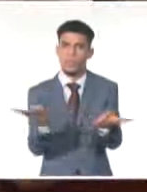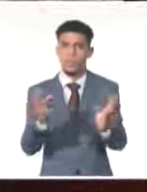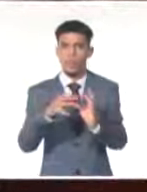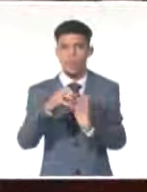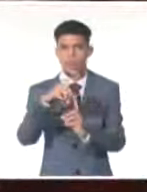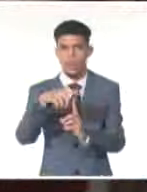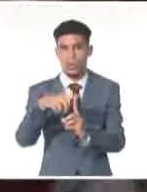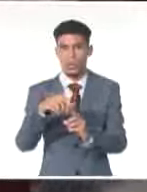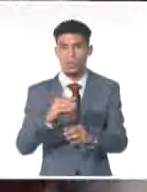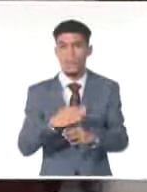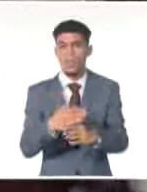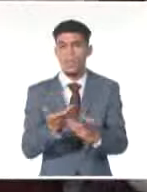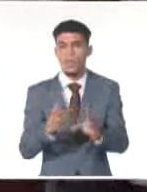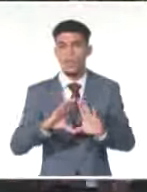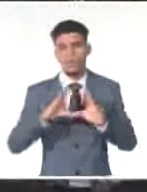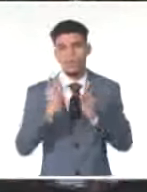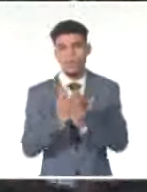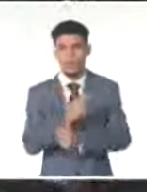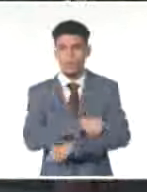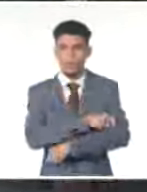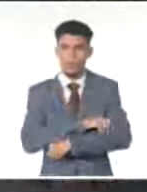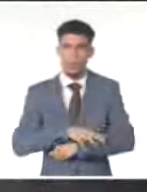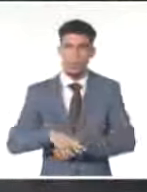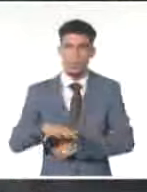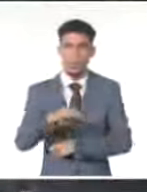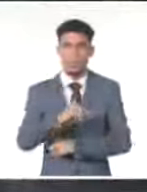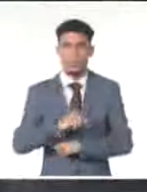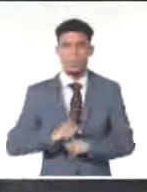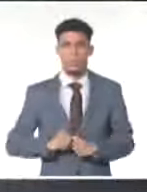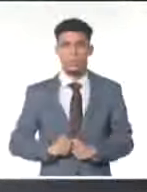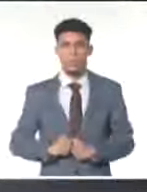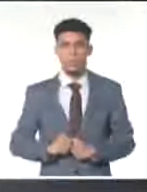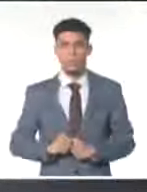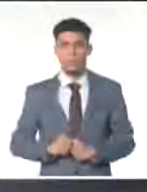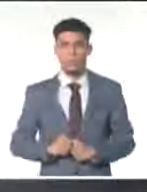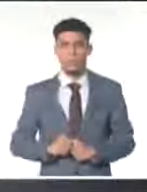gratitud de todo un pueblo. En la isla, Noel Otaño, Canal Cubano de Noticias.